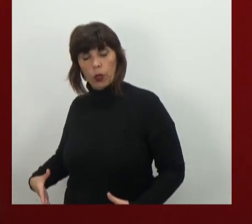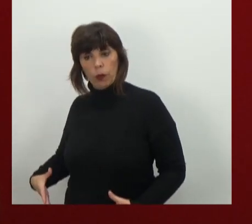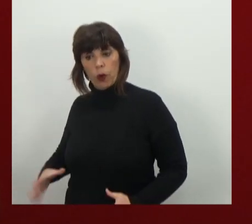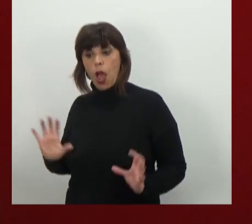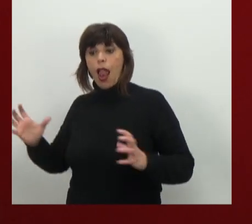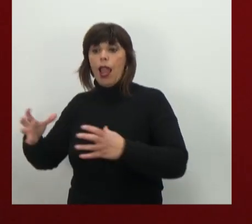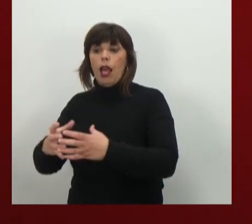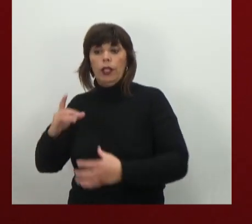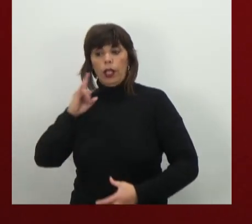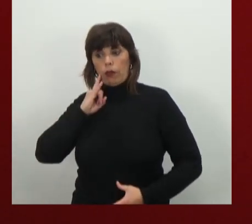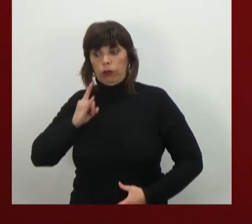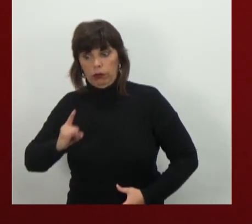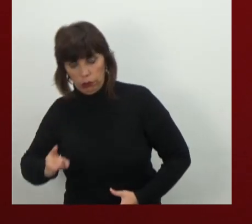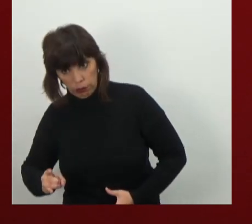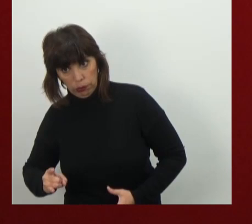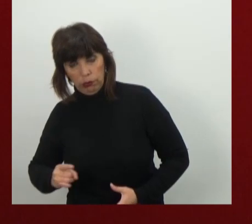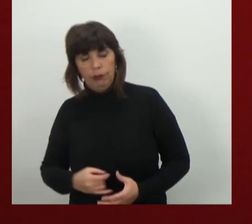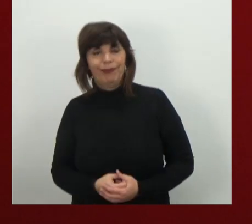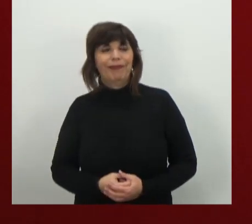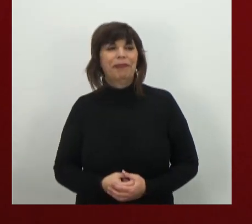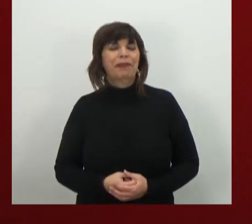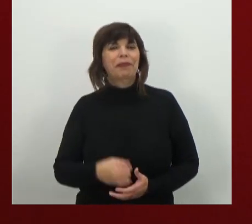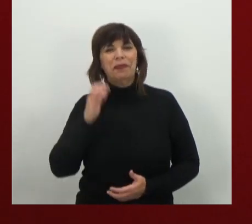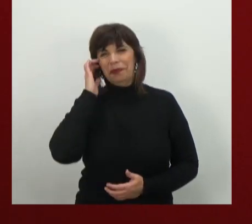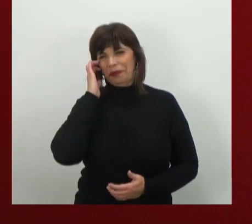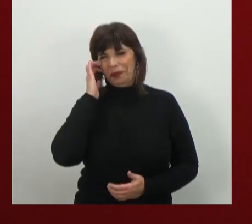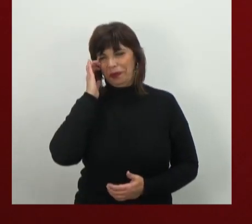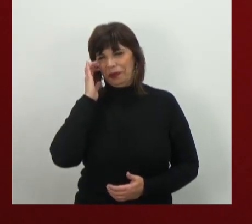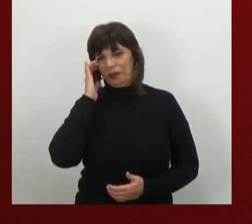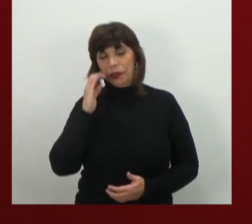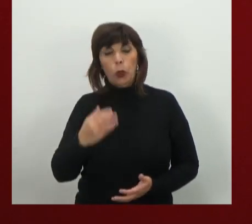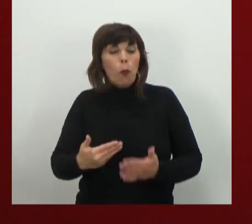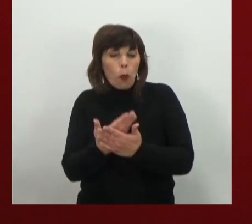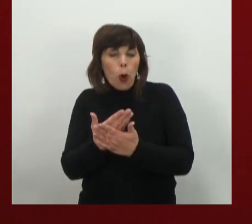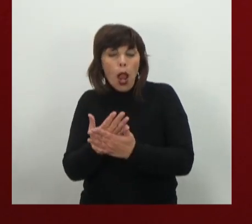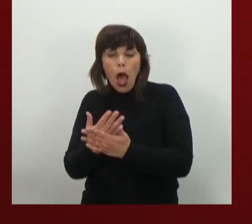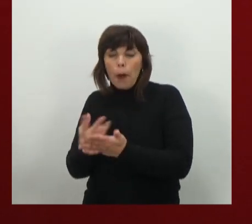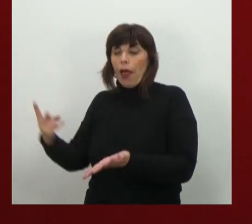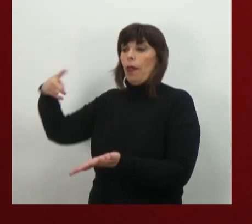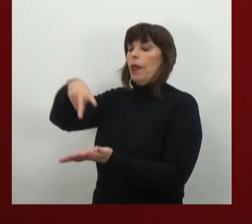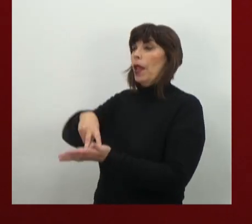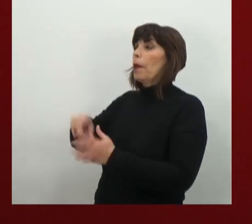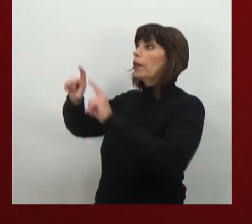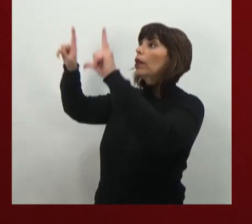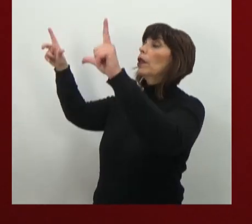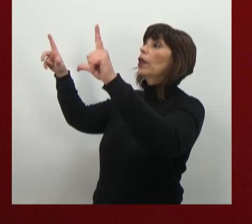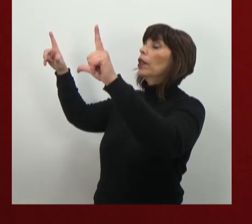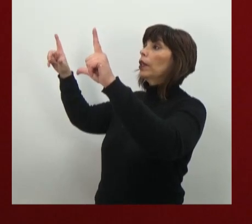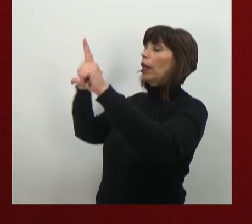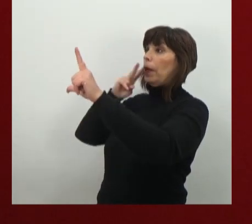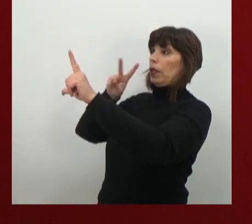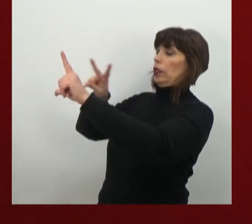crees, la próxima vez que te levantes por la mañana, mira en el espejo y verás la gravitación de la tierra, que es